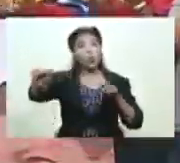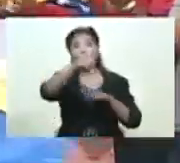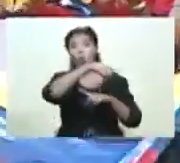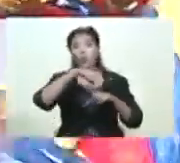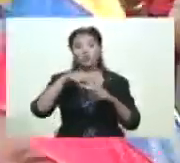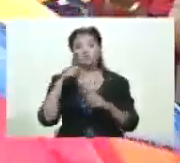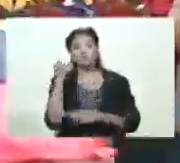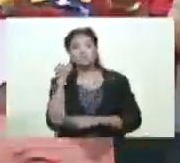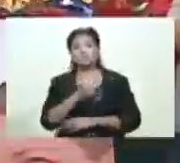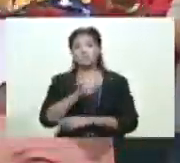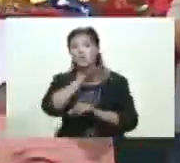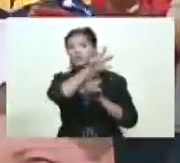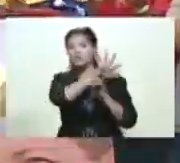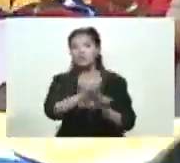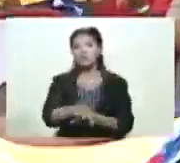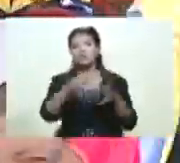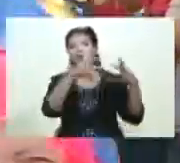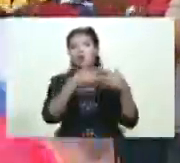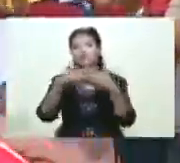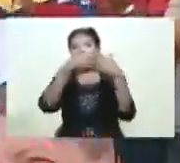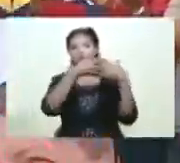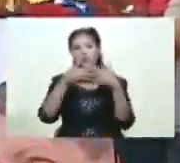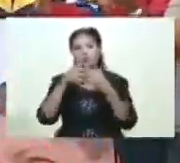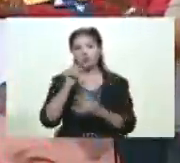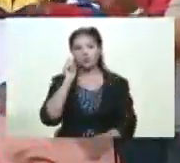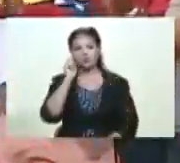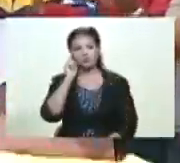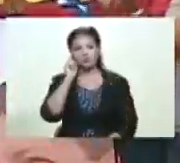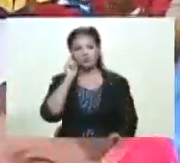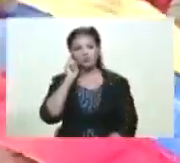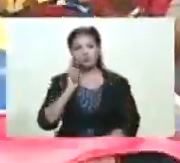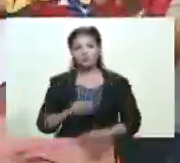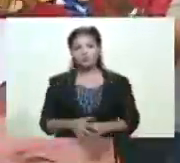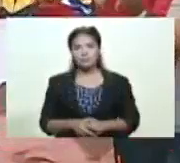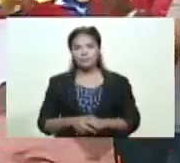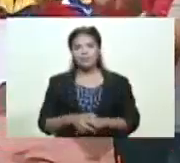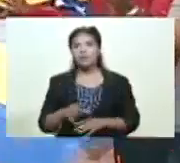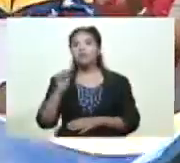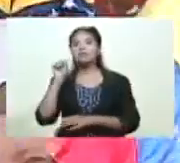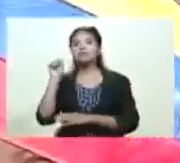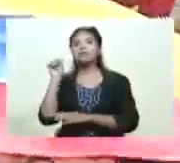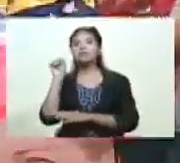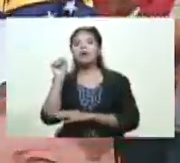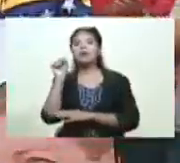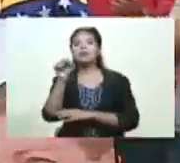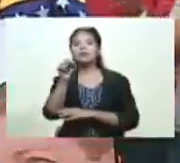y racistas de los Estados Unidos y derrotarlos